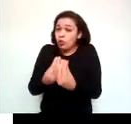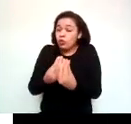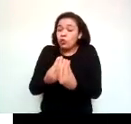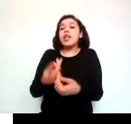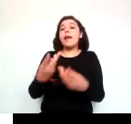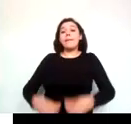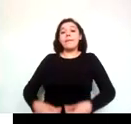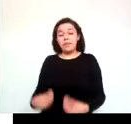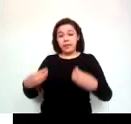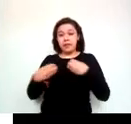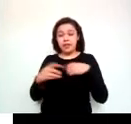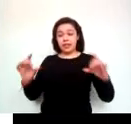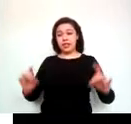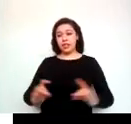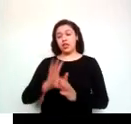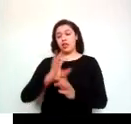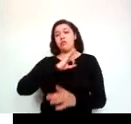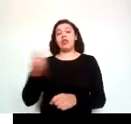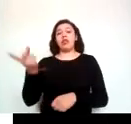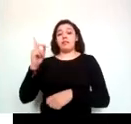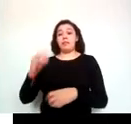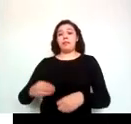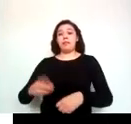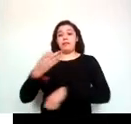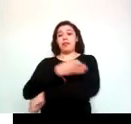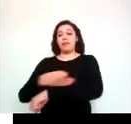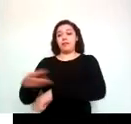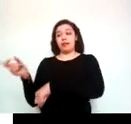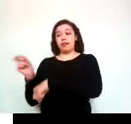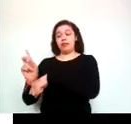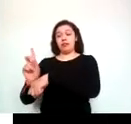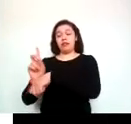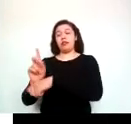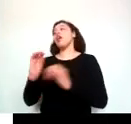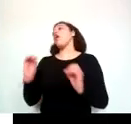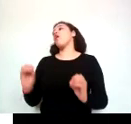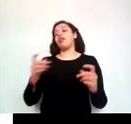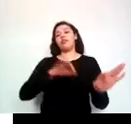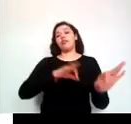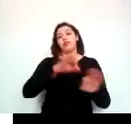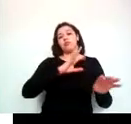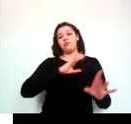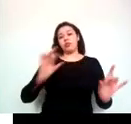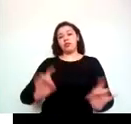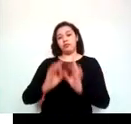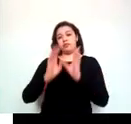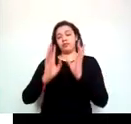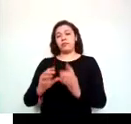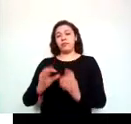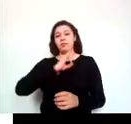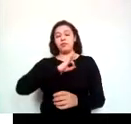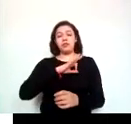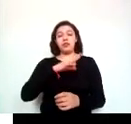que puede presentar tanto en su vida familiar como en el trabajo. Y esta interacción puede influir o repercutir en el rendimiento